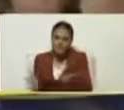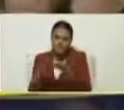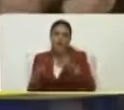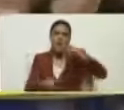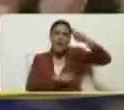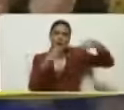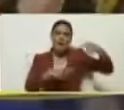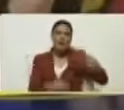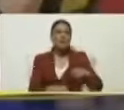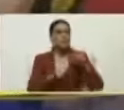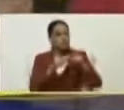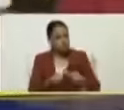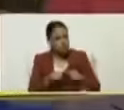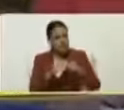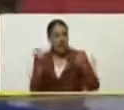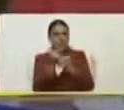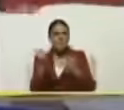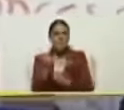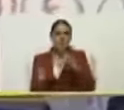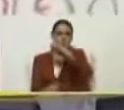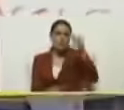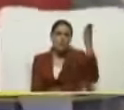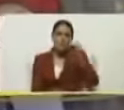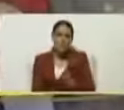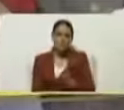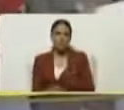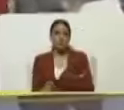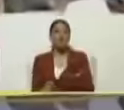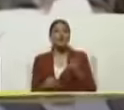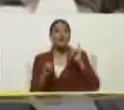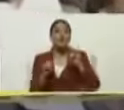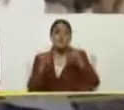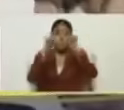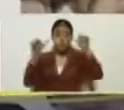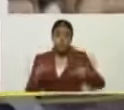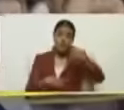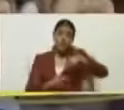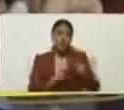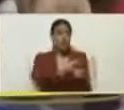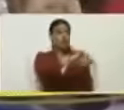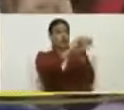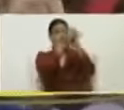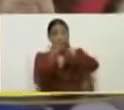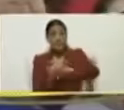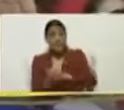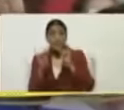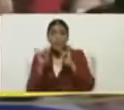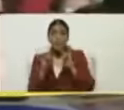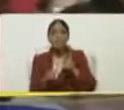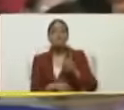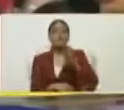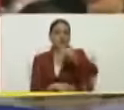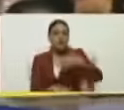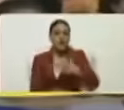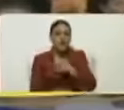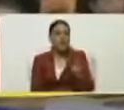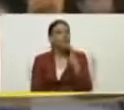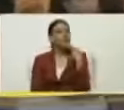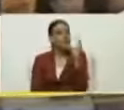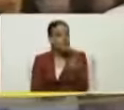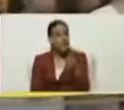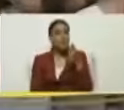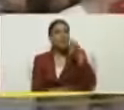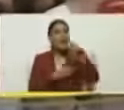como lo hemos hecho todos estos años. Y en el marco de la transformación que usted viene haciendo, presidente, nosotros le decimos, haga